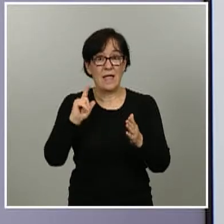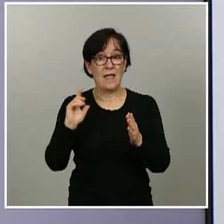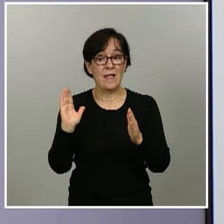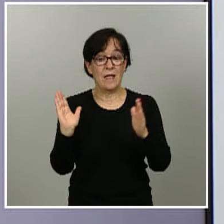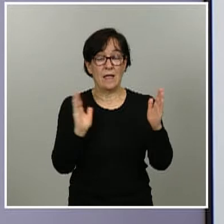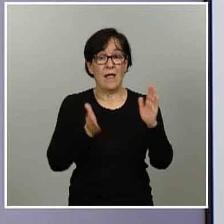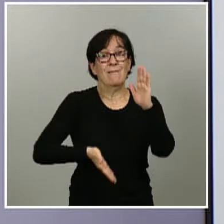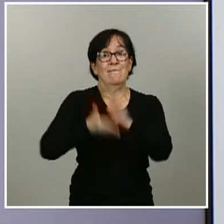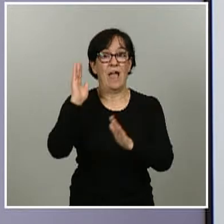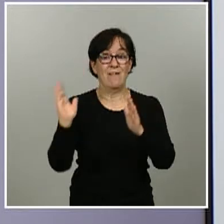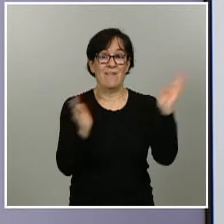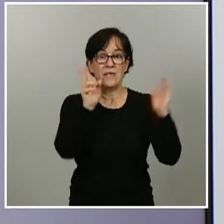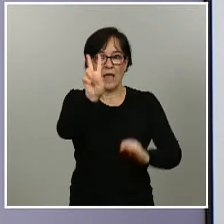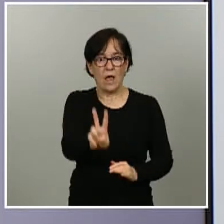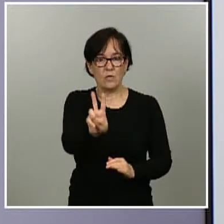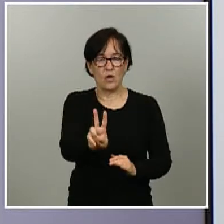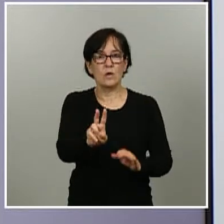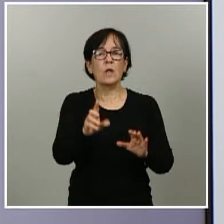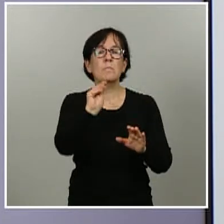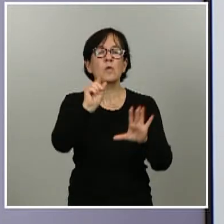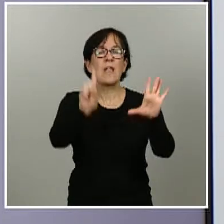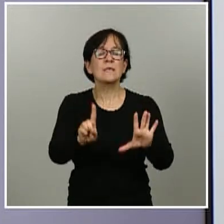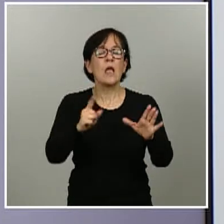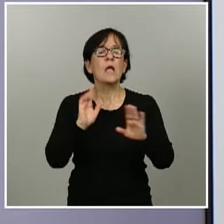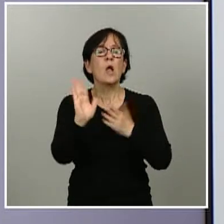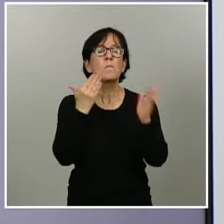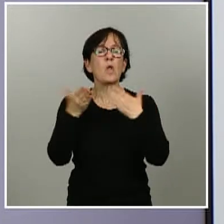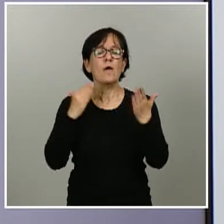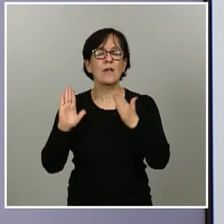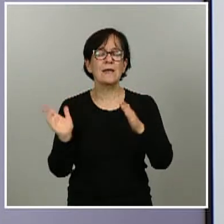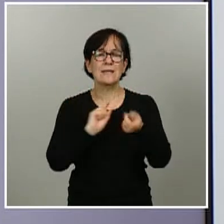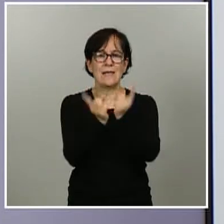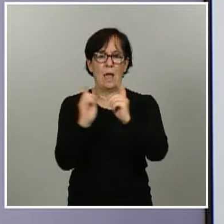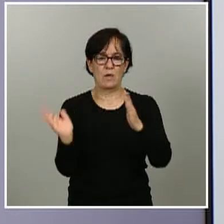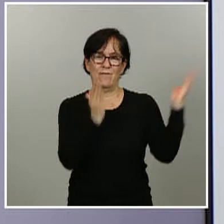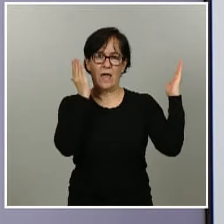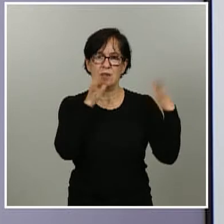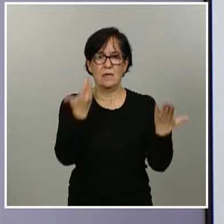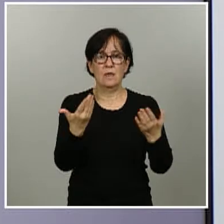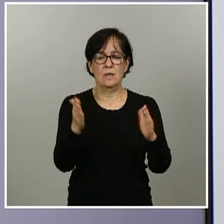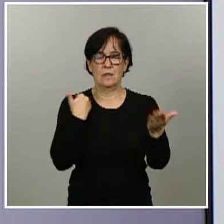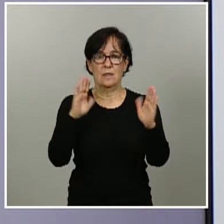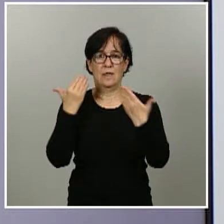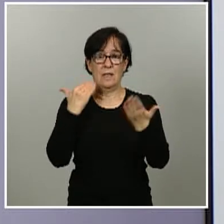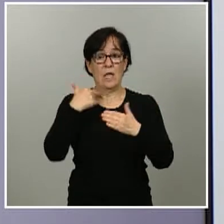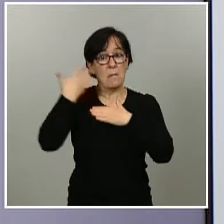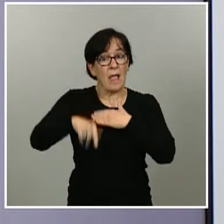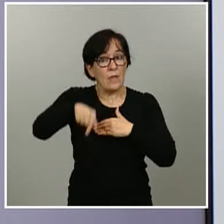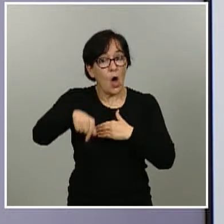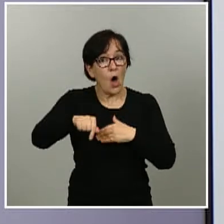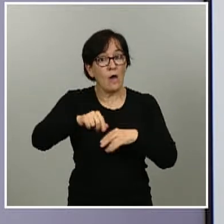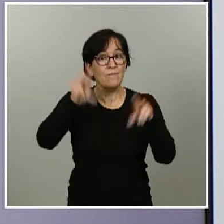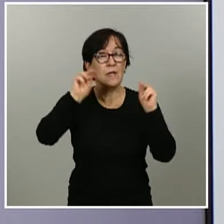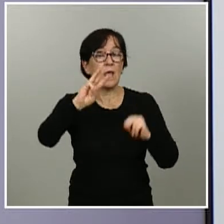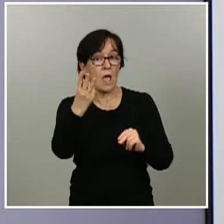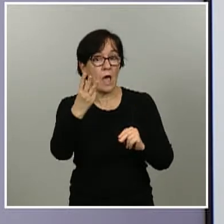2. Pregunta La Sexta: ¿cuántas propuestas de cambio de fase han recibido ya en el Ministerio? El plazo termina hoy a las 2. ¿Van a ser